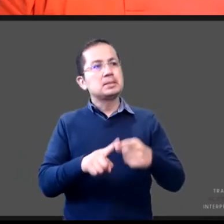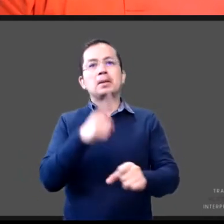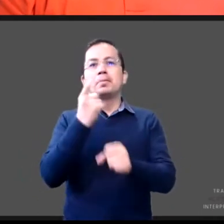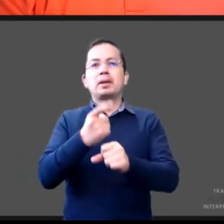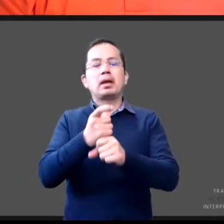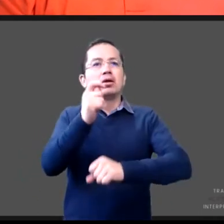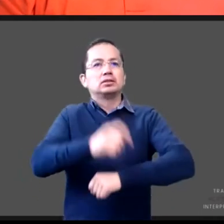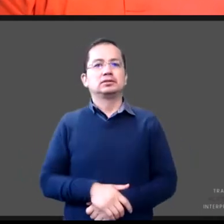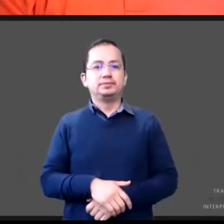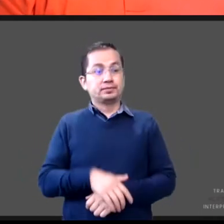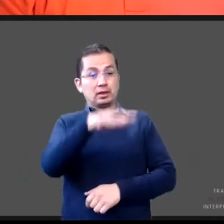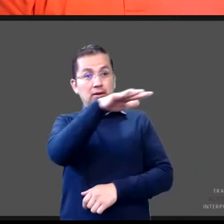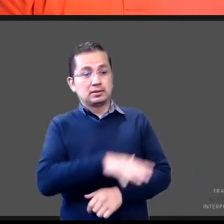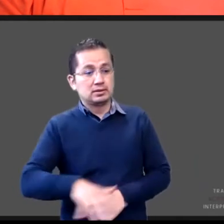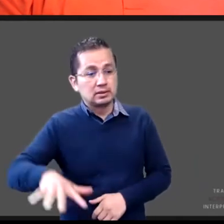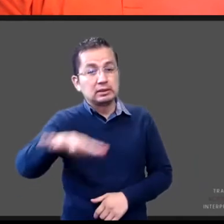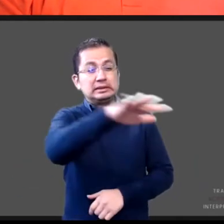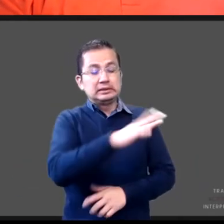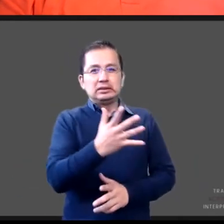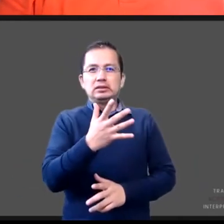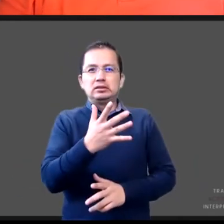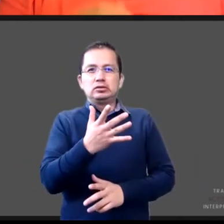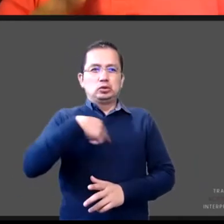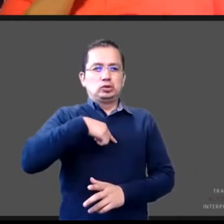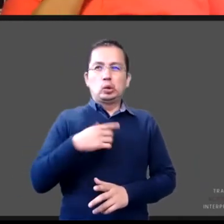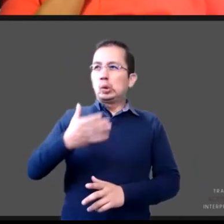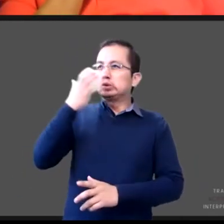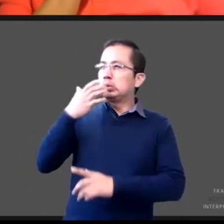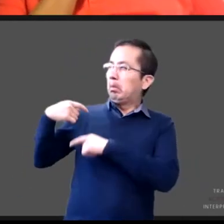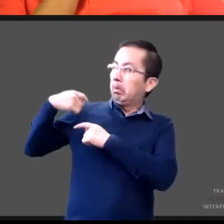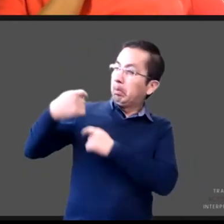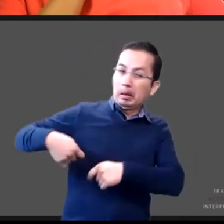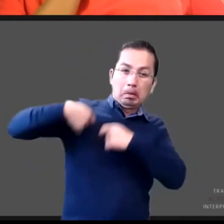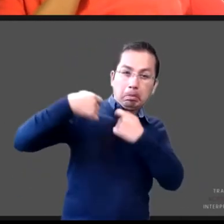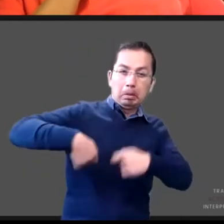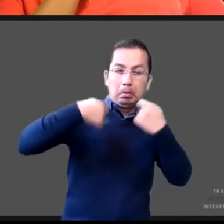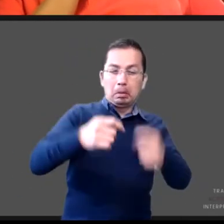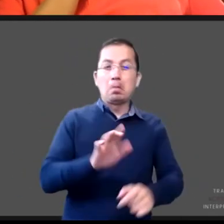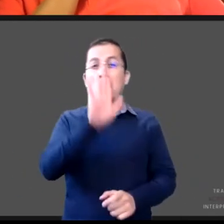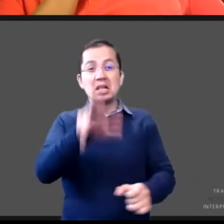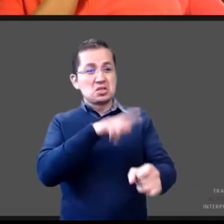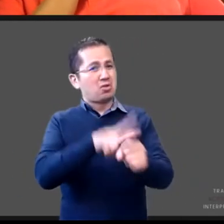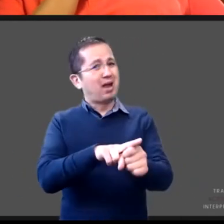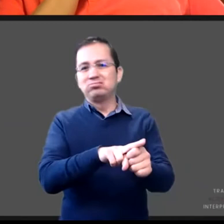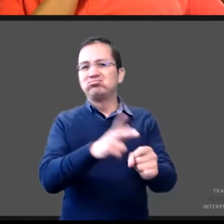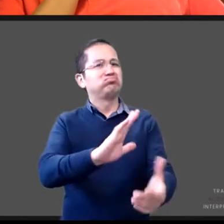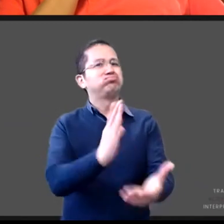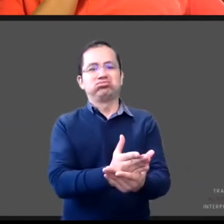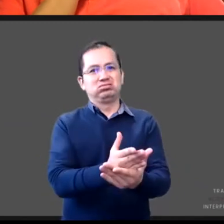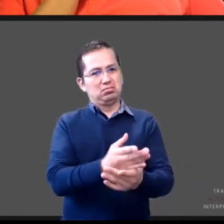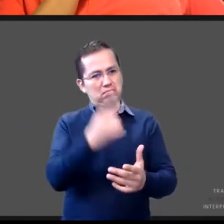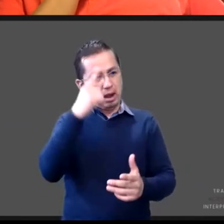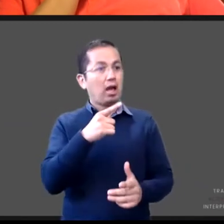desnormalizar la disciplina violenta, partiendo de la premisa de que muchas de las violencias que sufren las niñas y los niños,